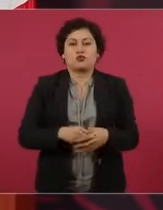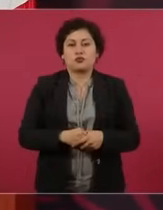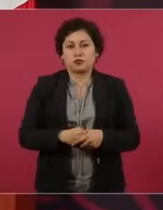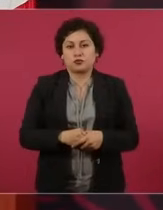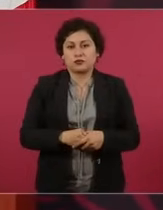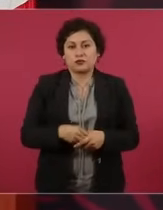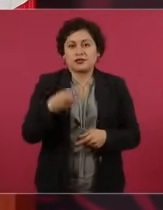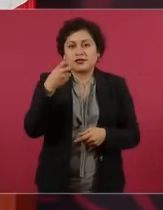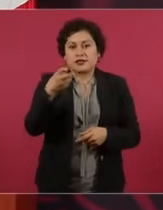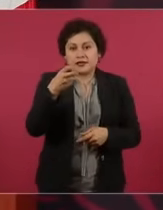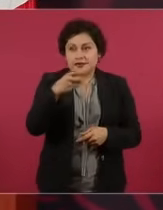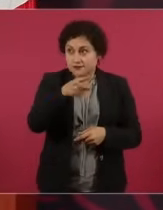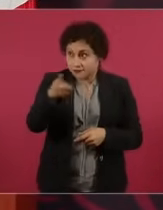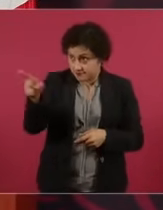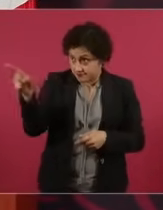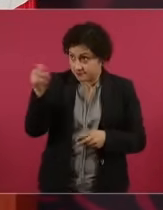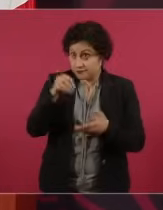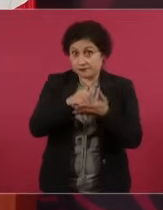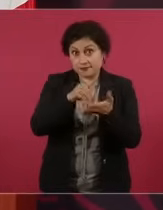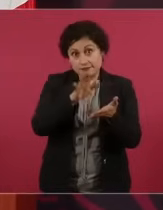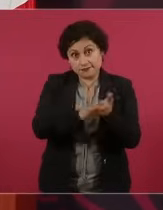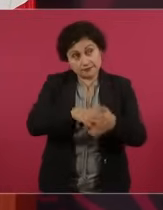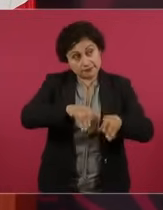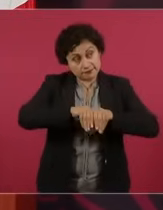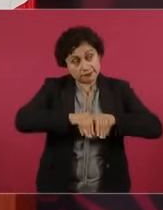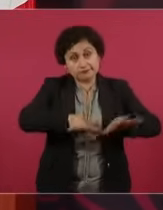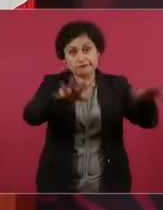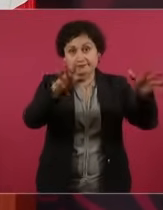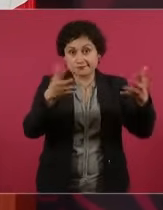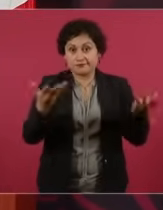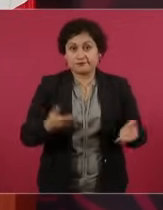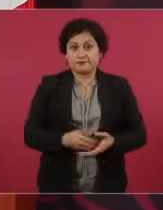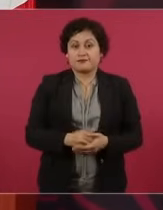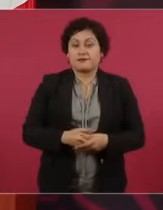Esto sí es nota. La nota es la nota.